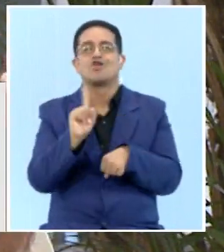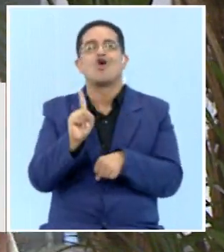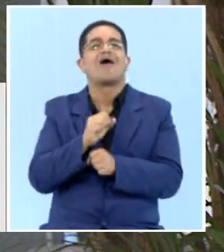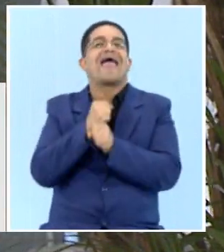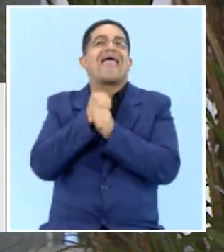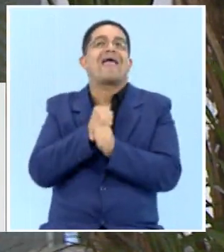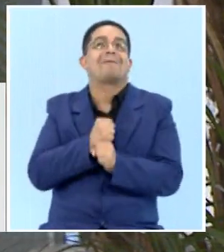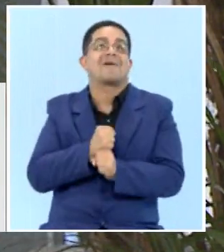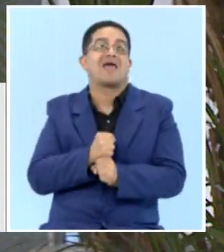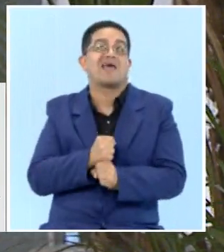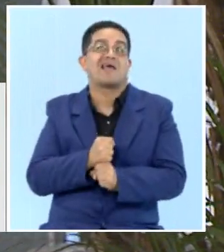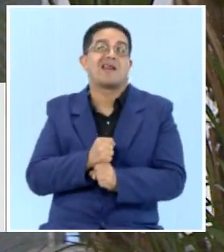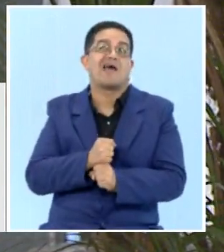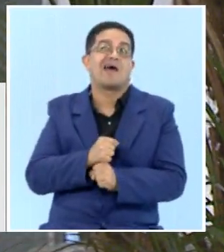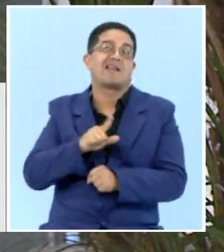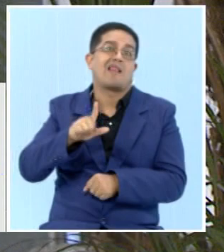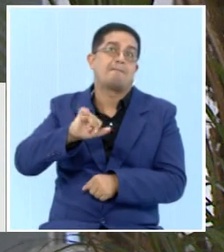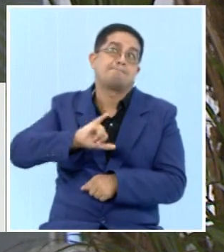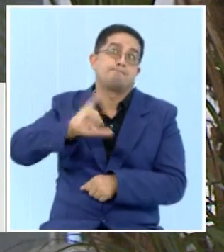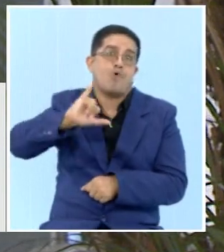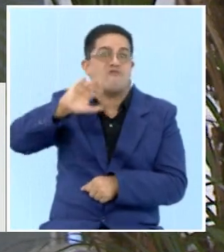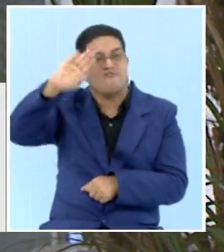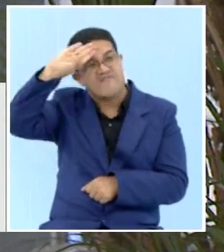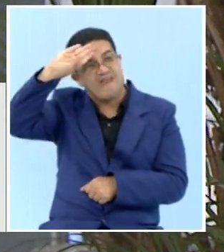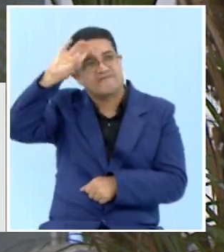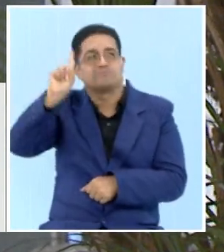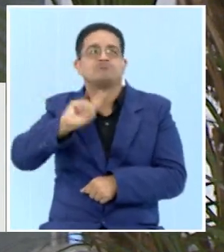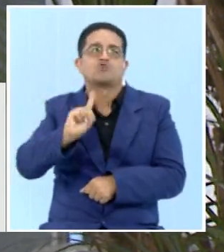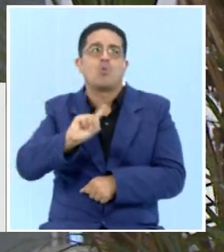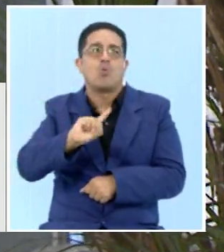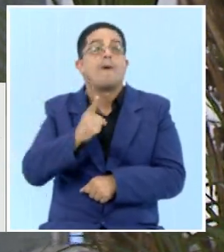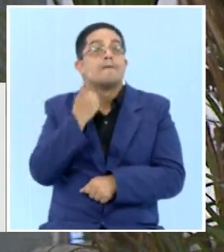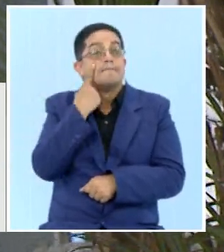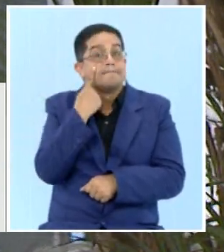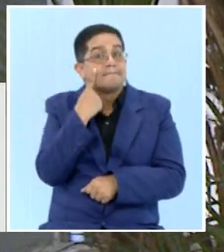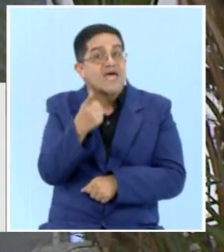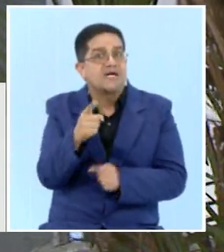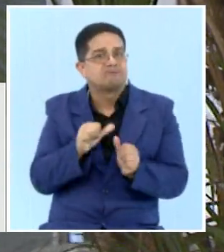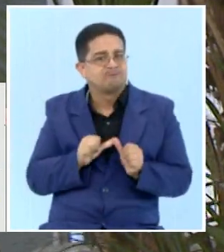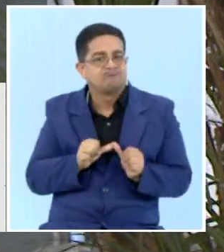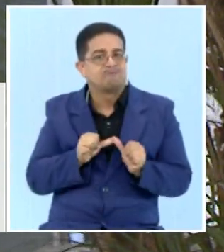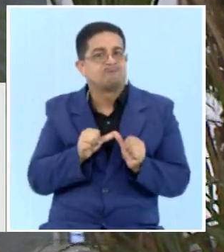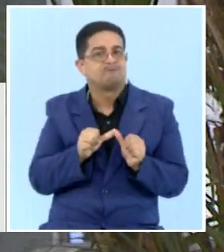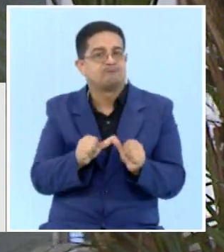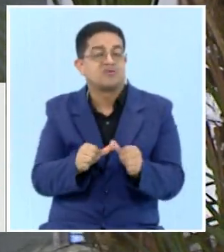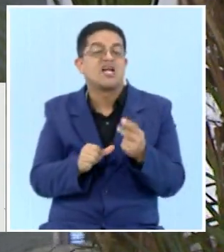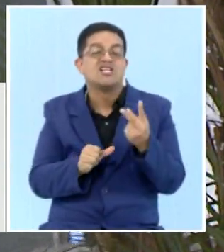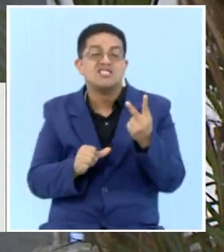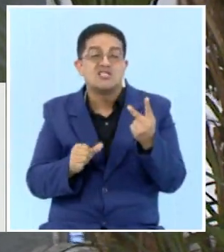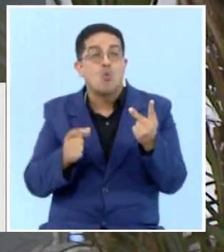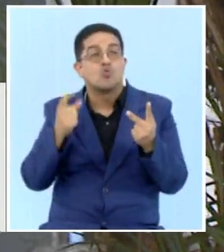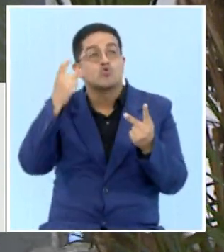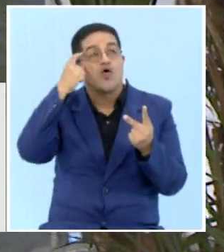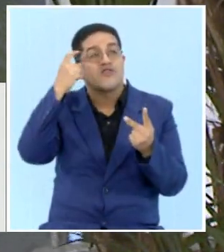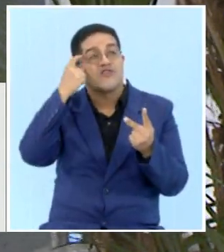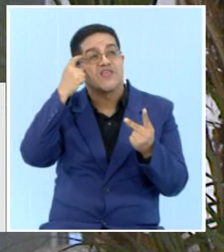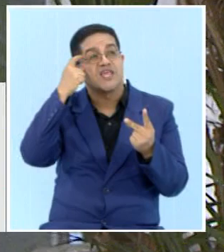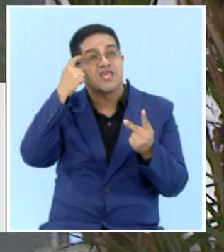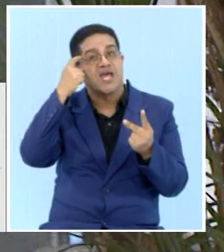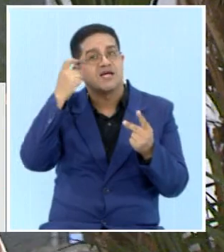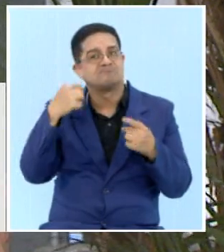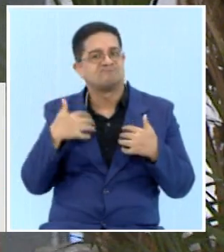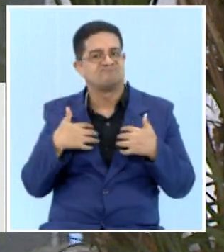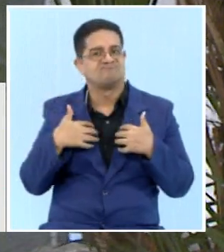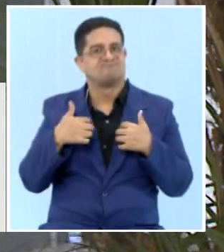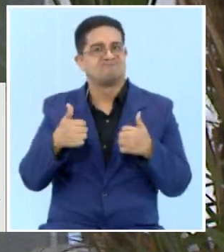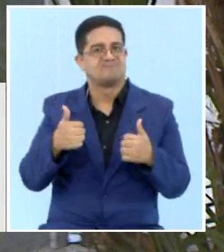alto grado para consultar. Si ve que los síntomas se están prolongando después del segundo día y en vez de ir a la mejoría